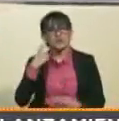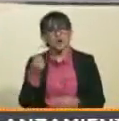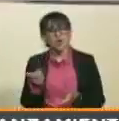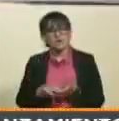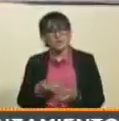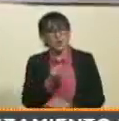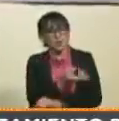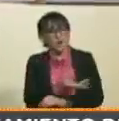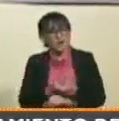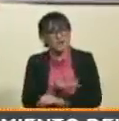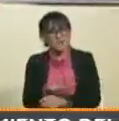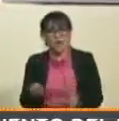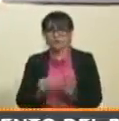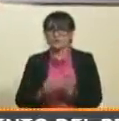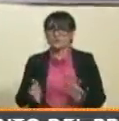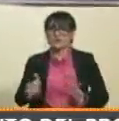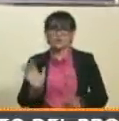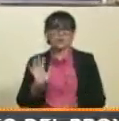guarimbas ni los guarimberos.